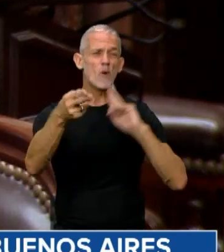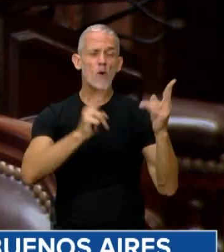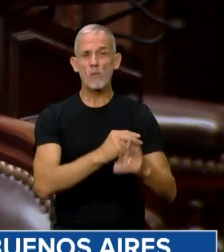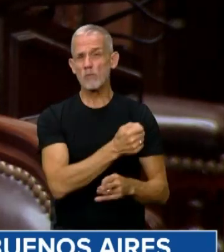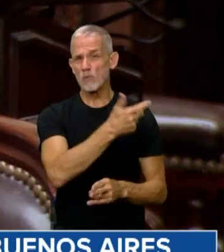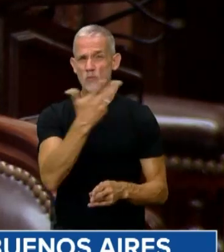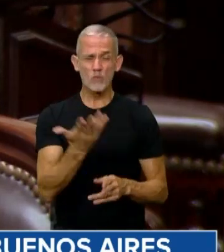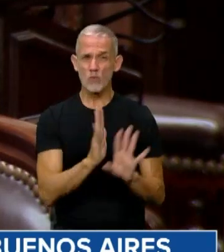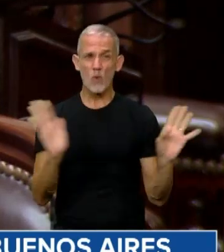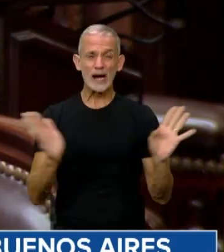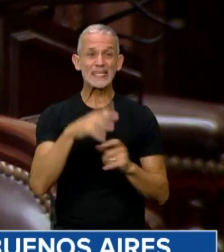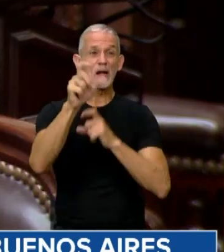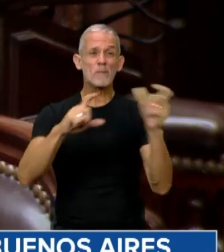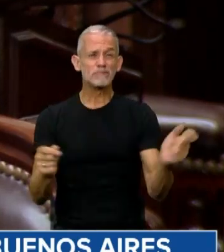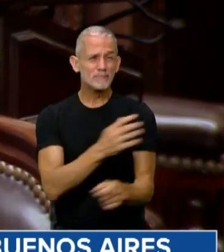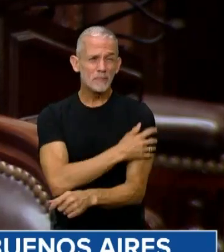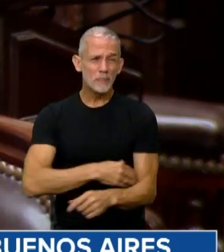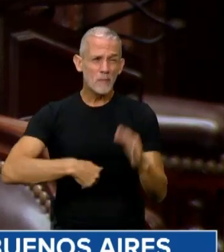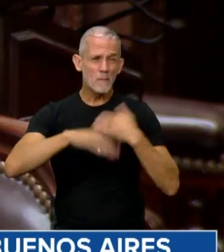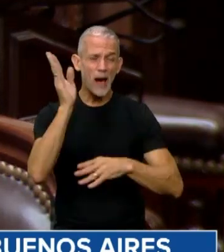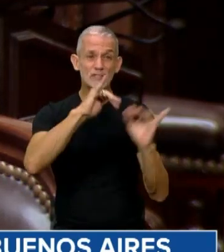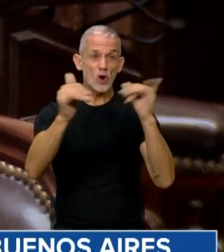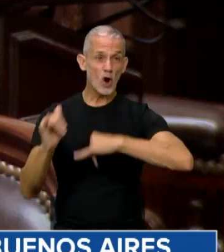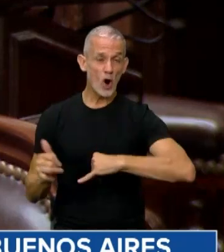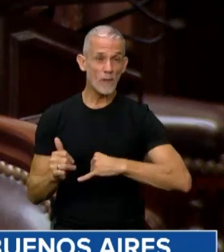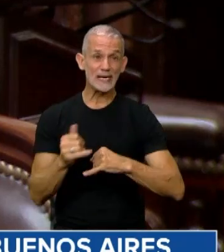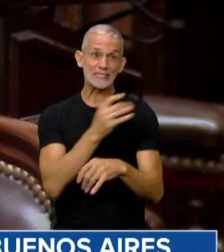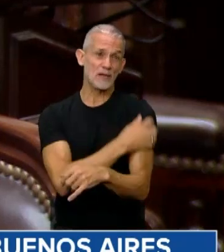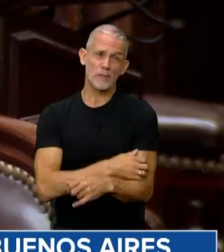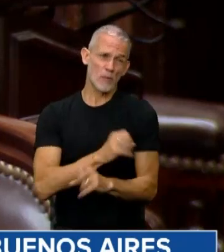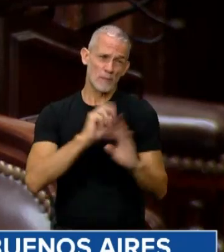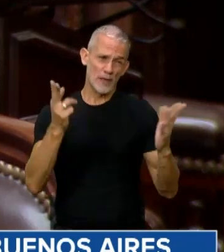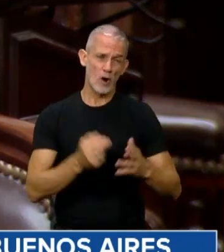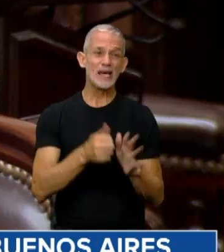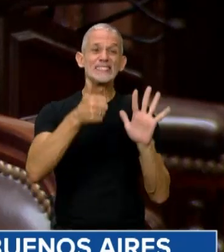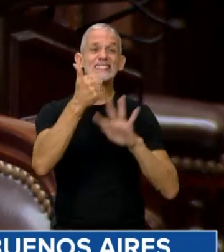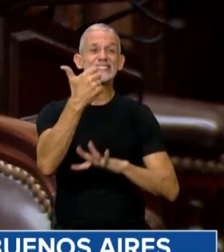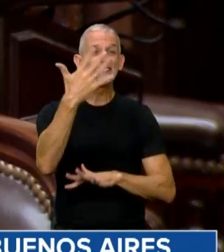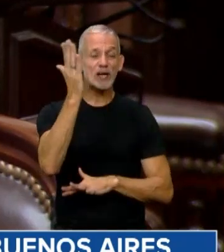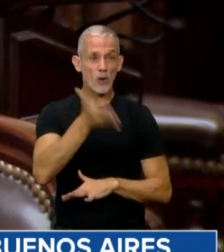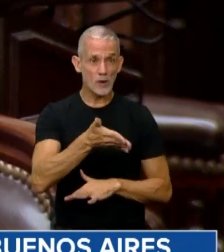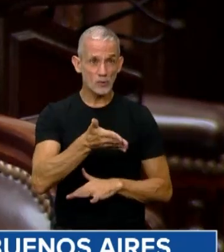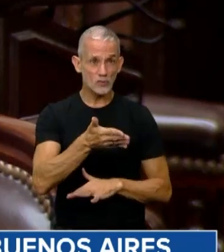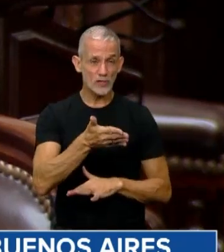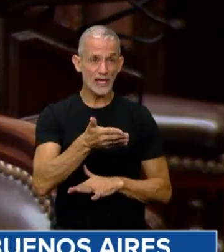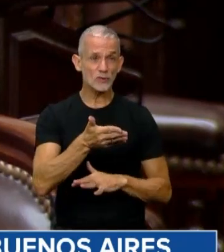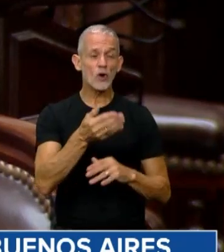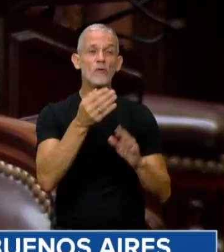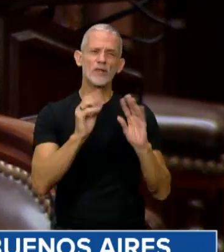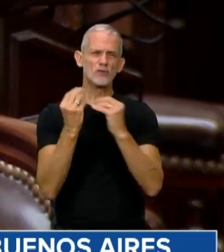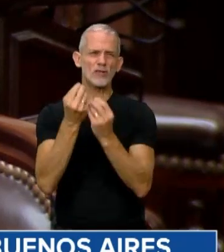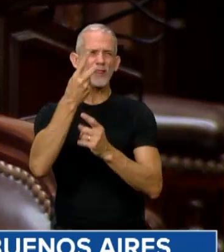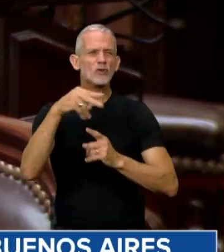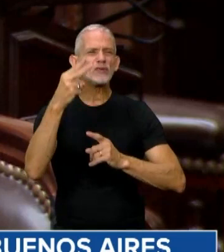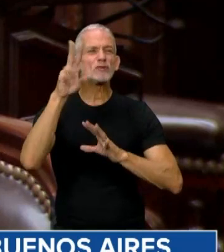muertes, siempre en población vulnerable, los jóvenes y los más pobres. El 65% de los